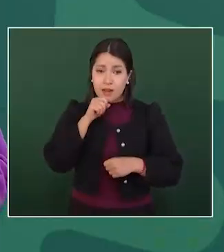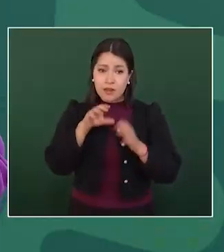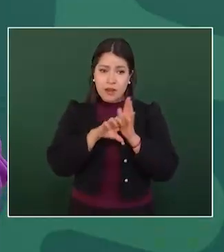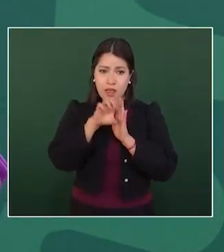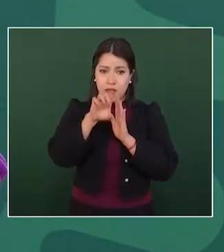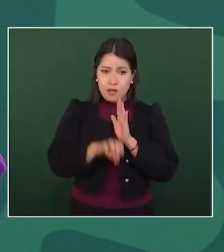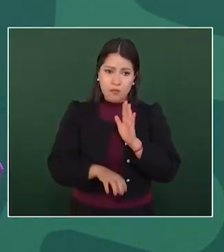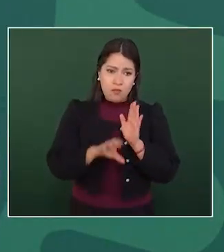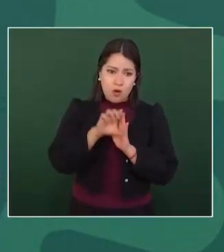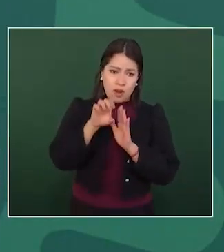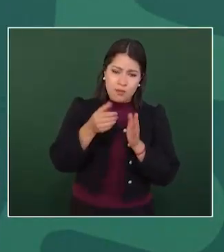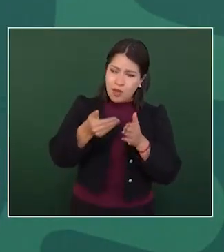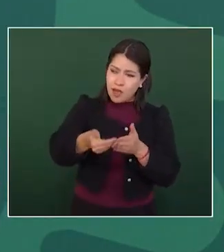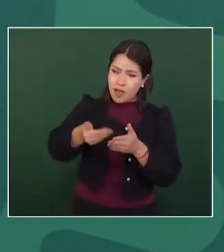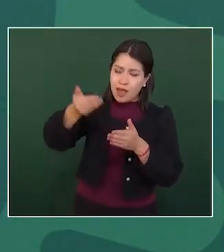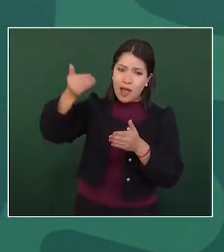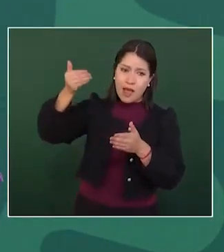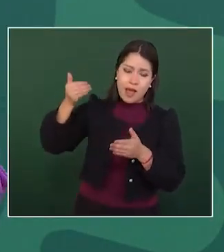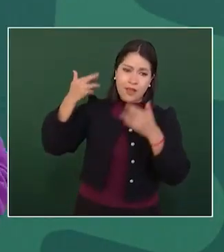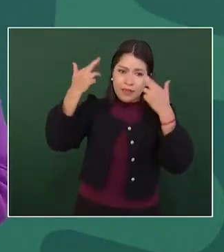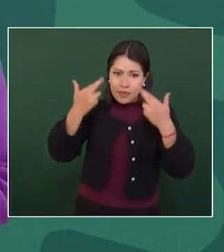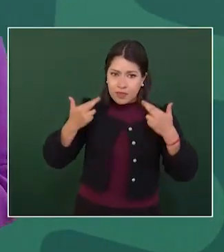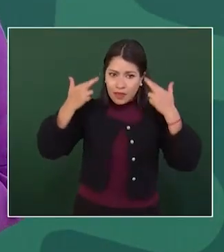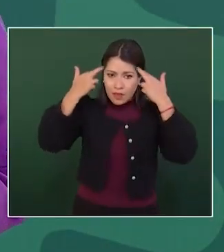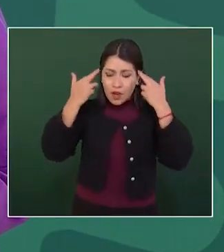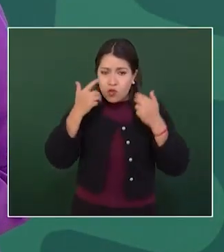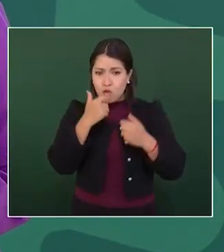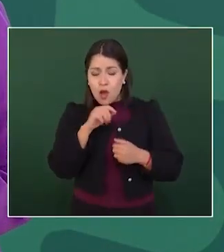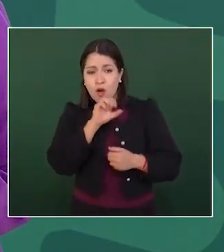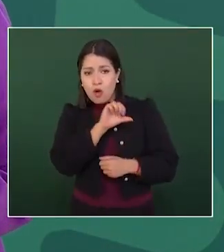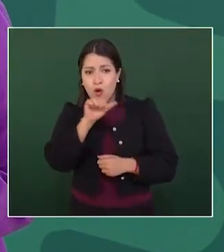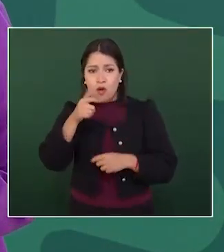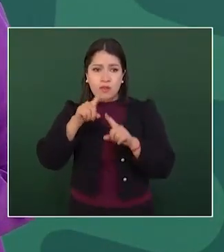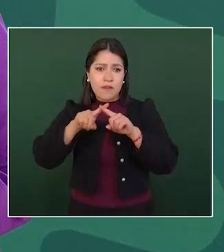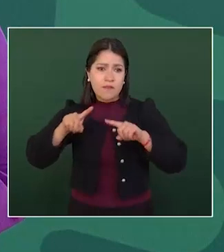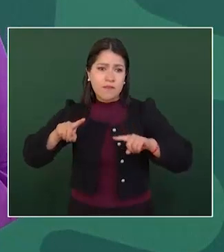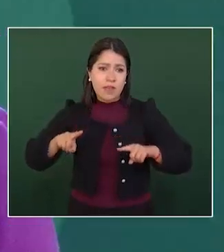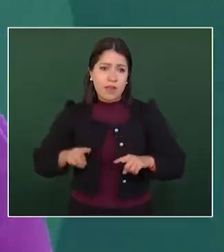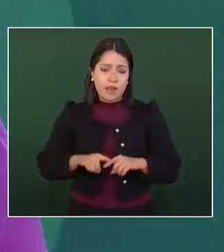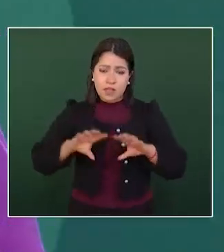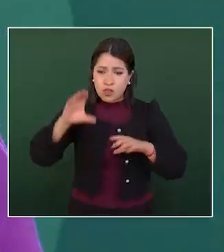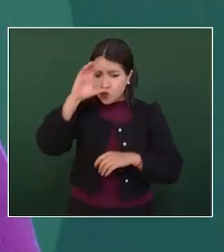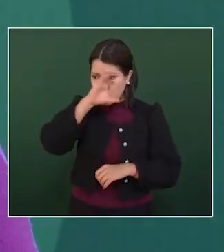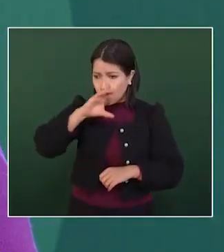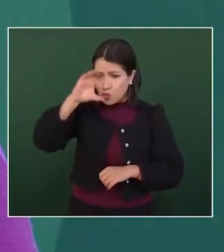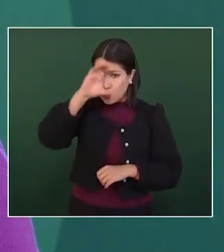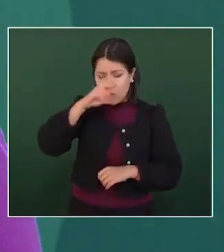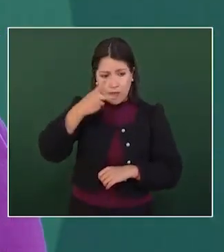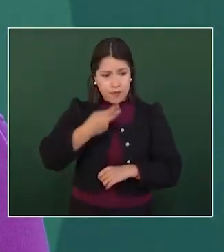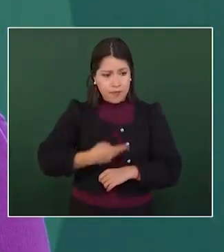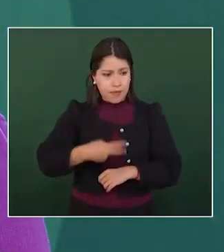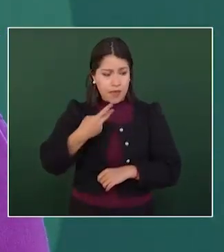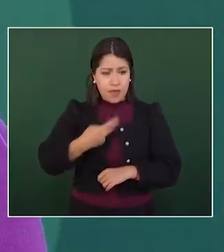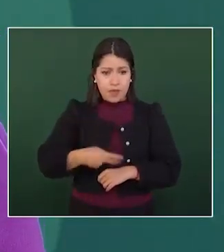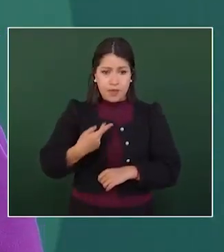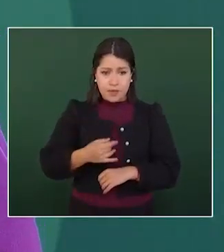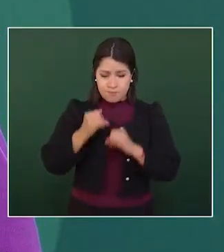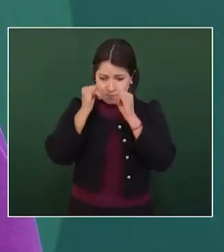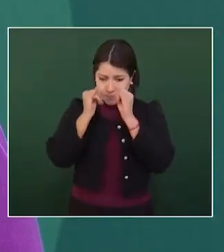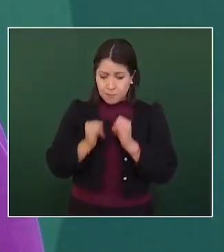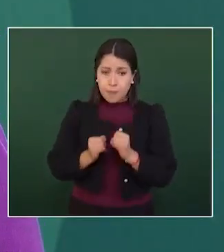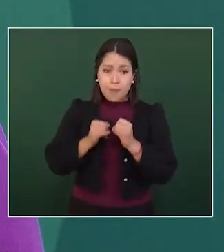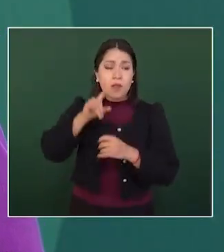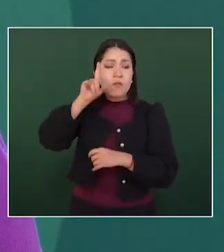Reina Roja, de Xochitlcatl, de las raíces culturales de las que provenimos. Sobre todo son las